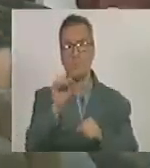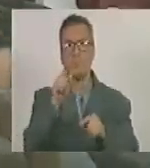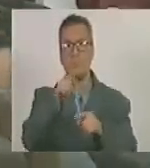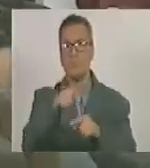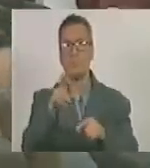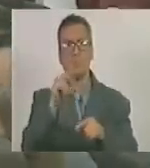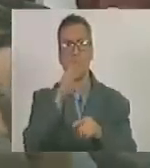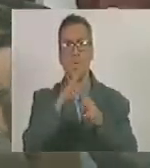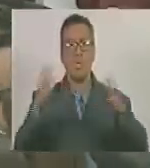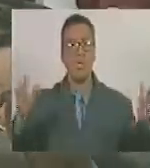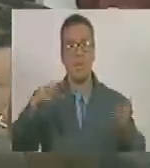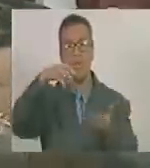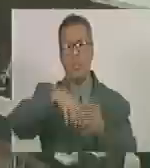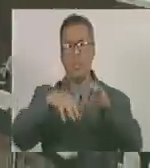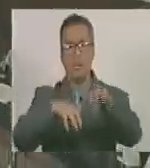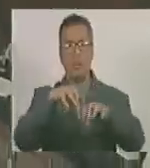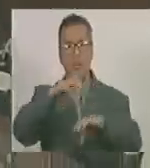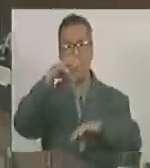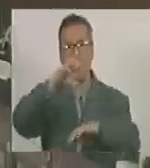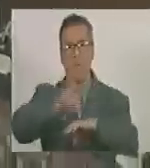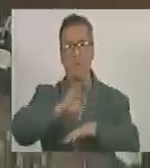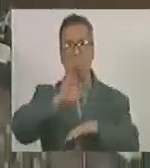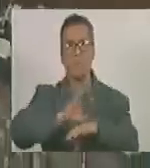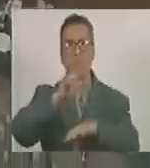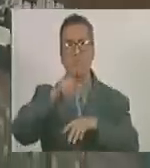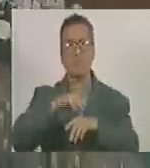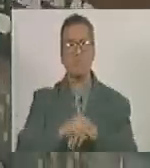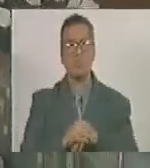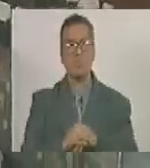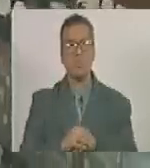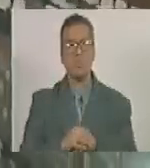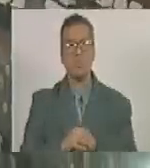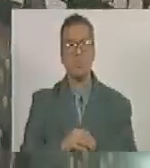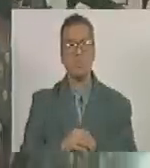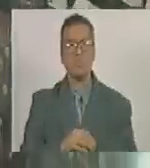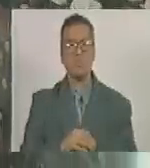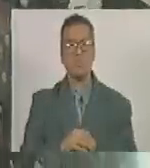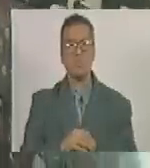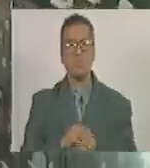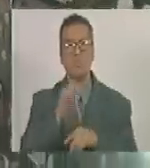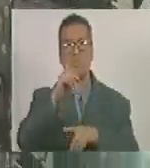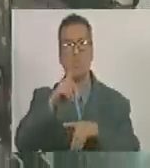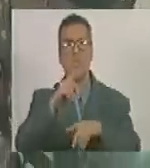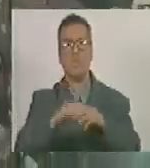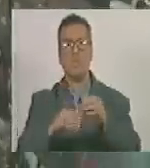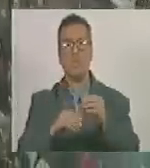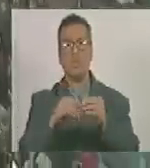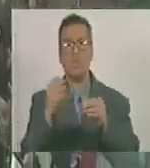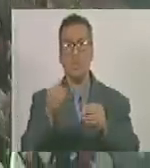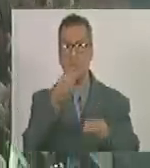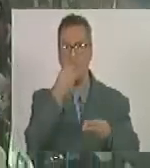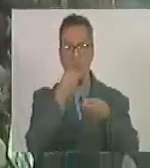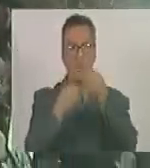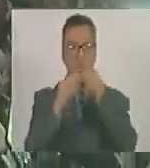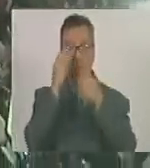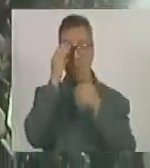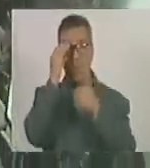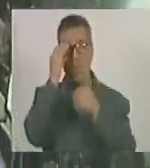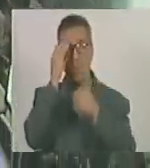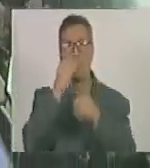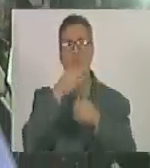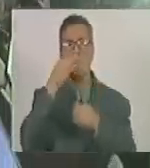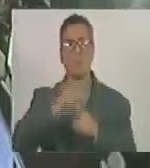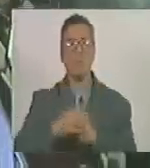las grandes ciudades y los centros donde, donde son consumidos. La